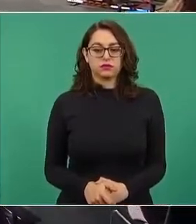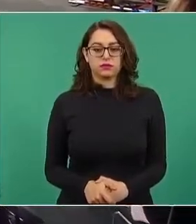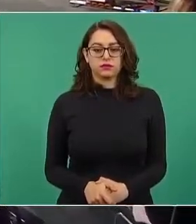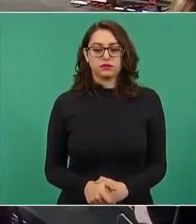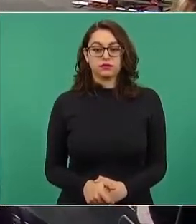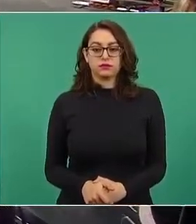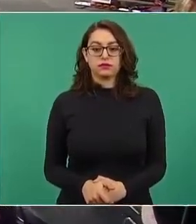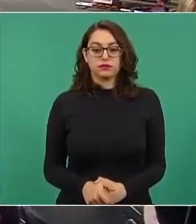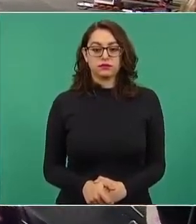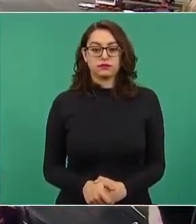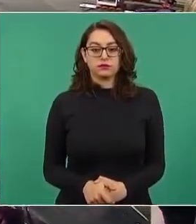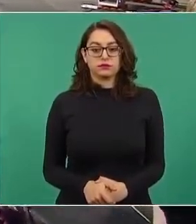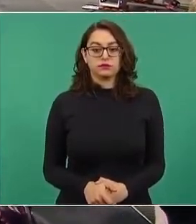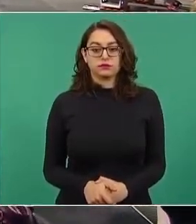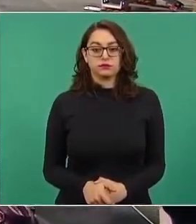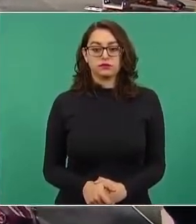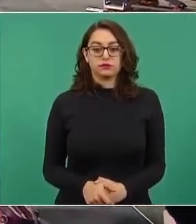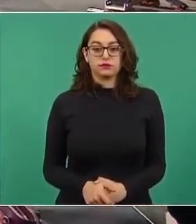Sí.